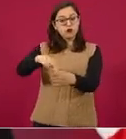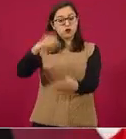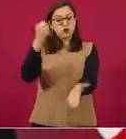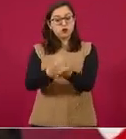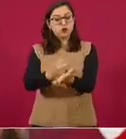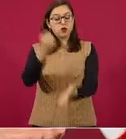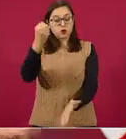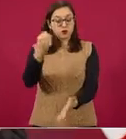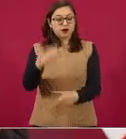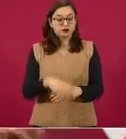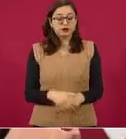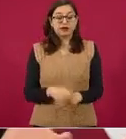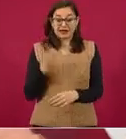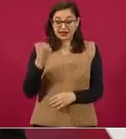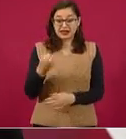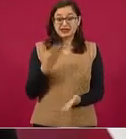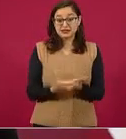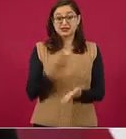Vamos a ver